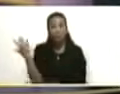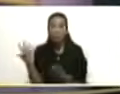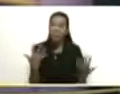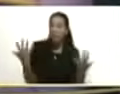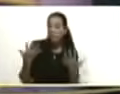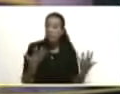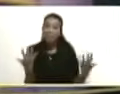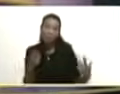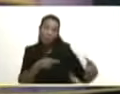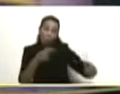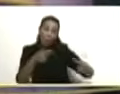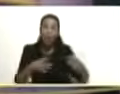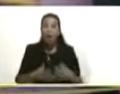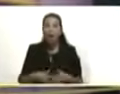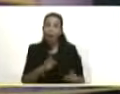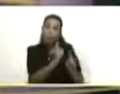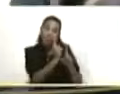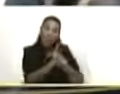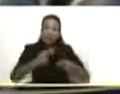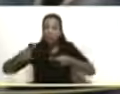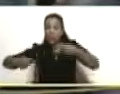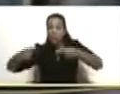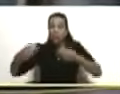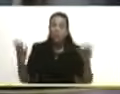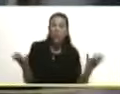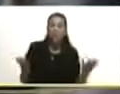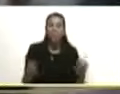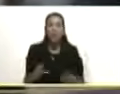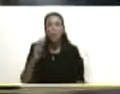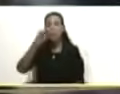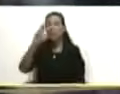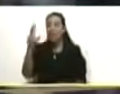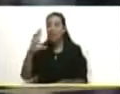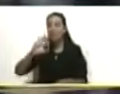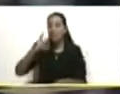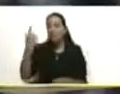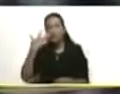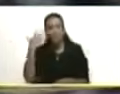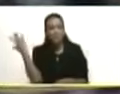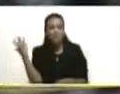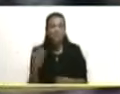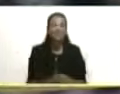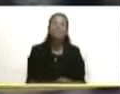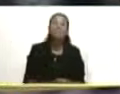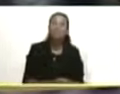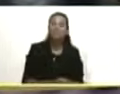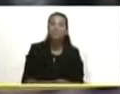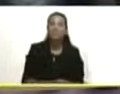ver, vamos a ver. ¿Qué te parece la cava? Mostacho Fest. ¿Ah?